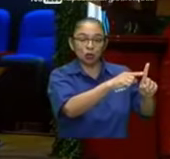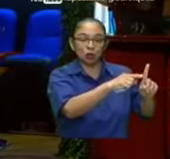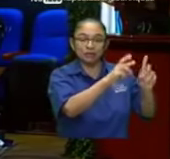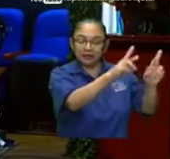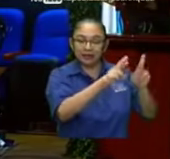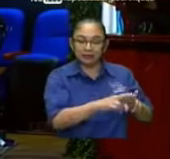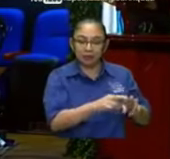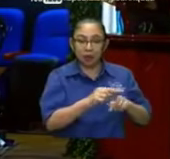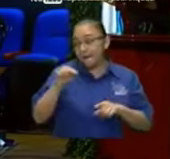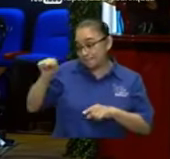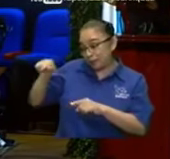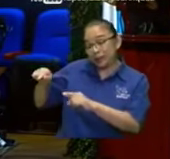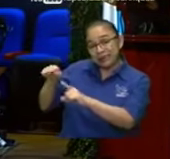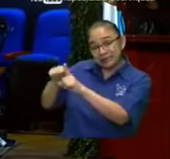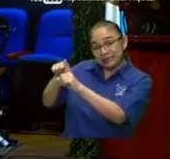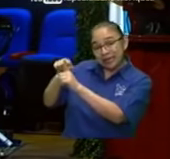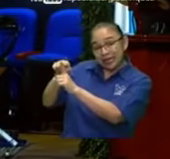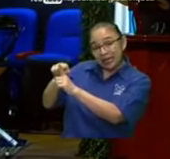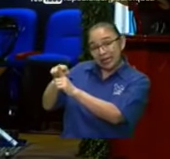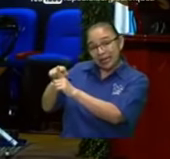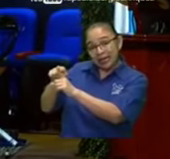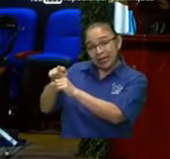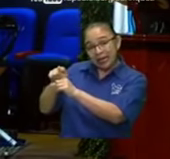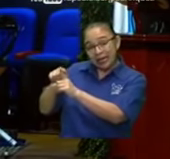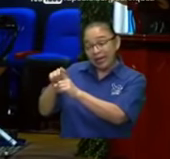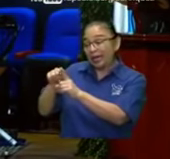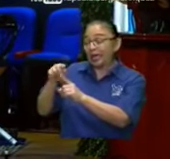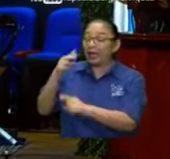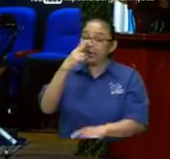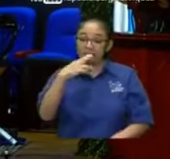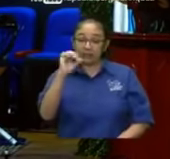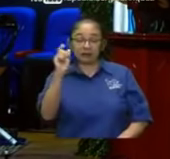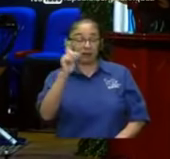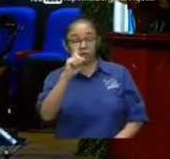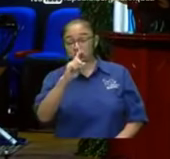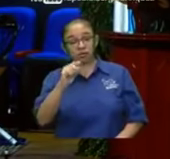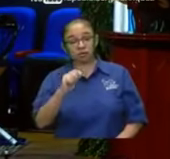quién tenía el problema, cree usted? ¿Con su hermano o con su papá?